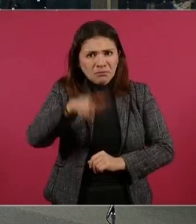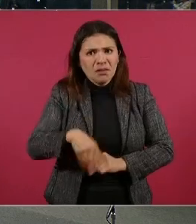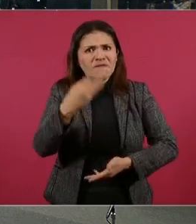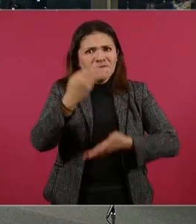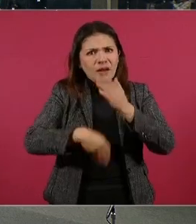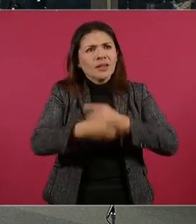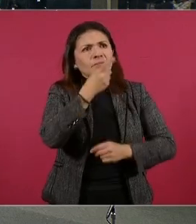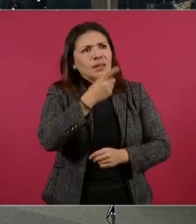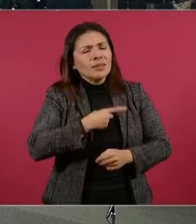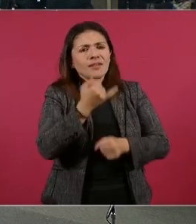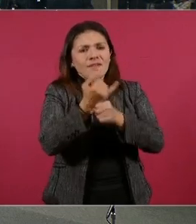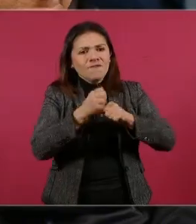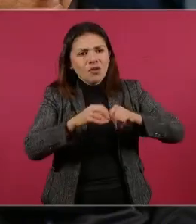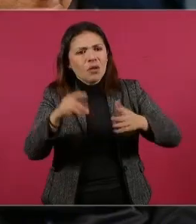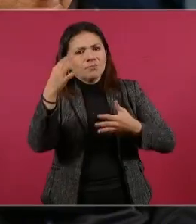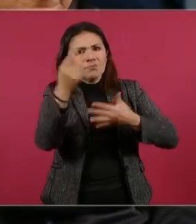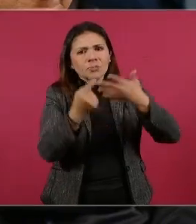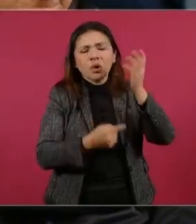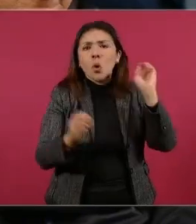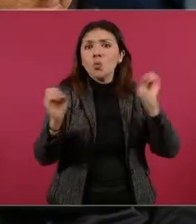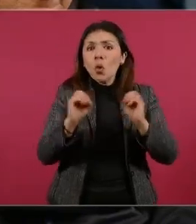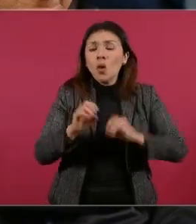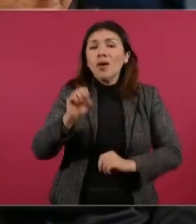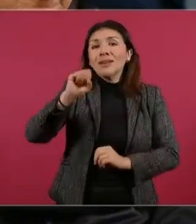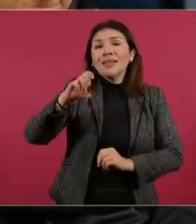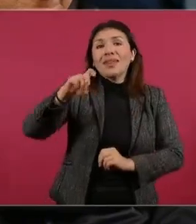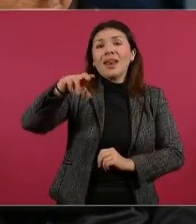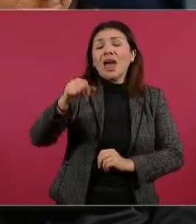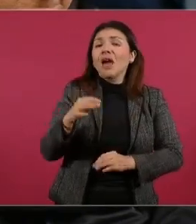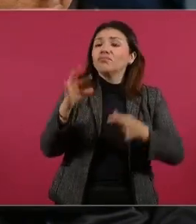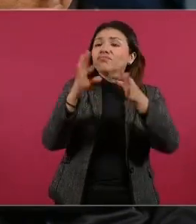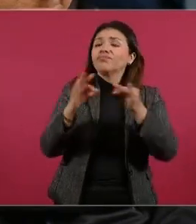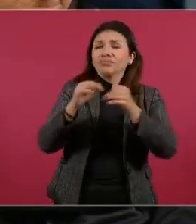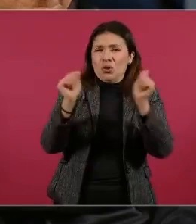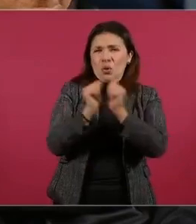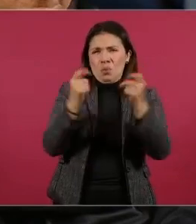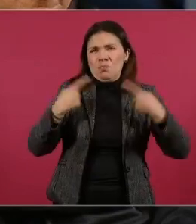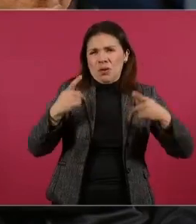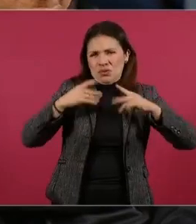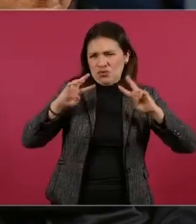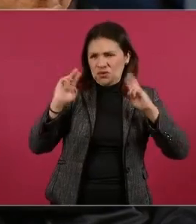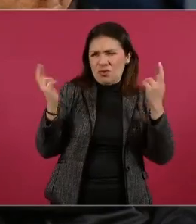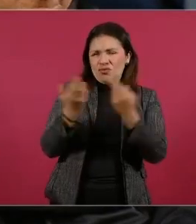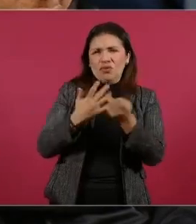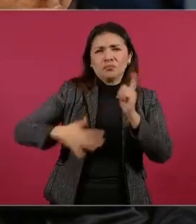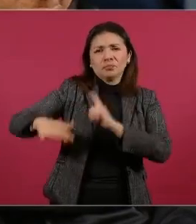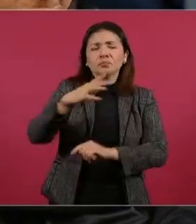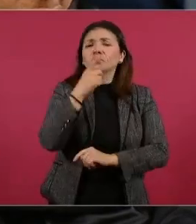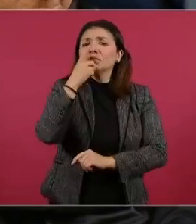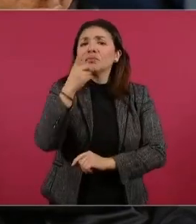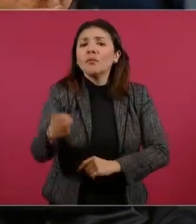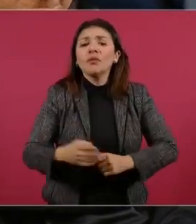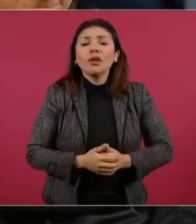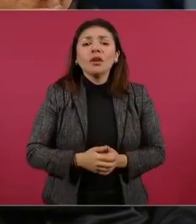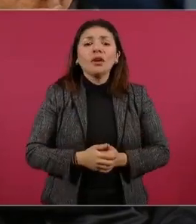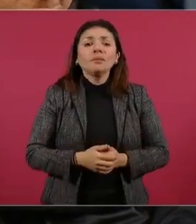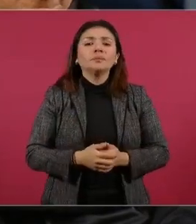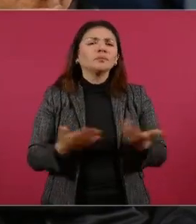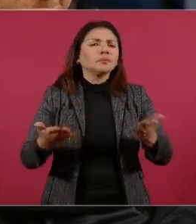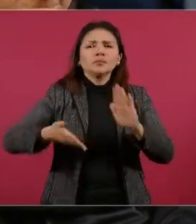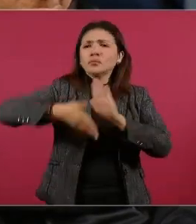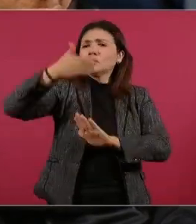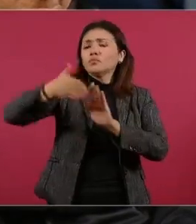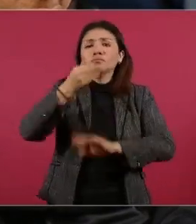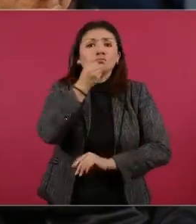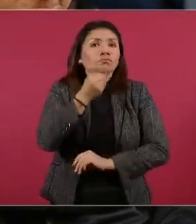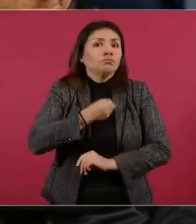manifestación de impacto ambiental y la cedena le dijo a la gente en una reunión que no que no que la obora se